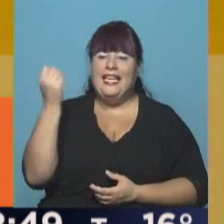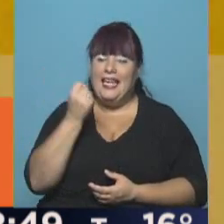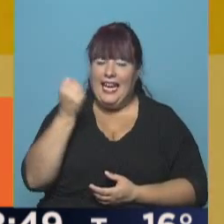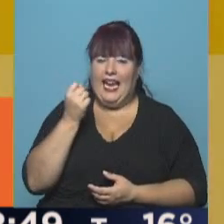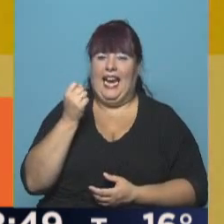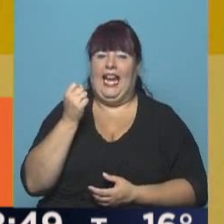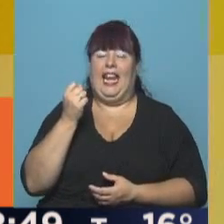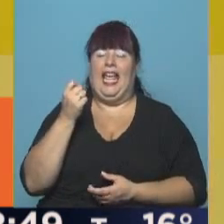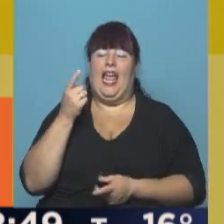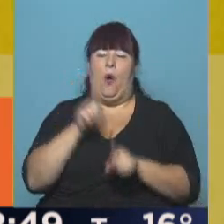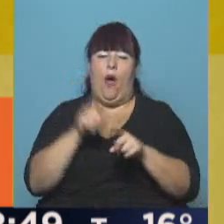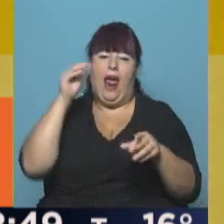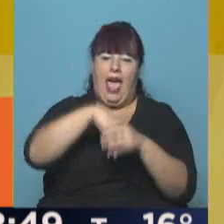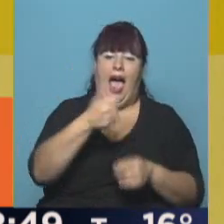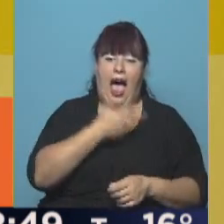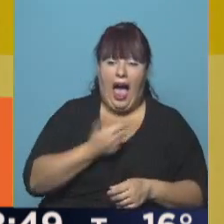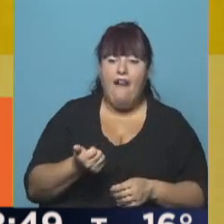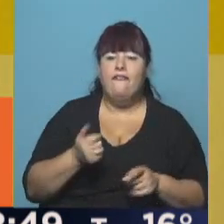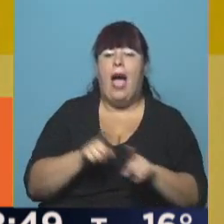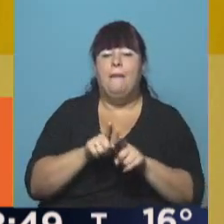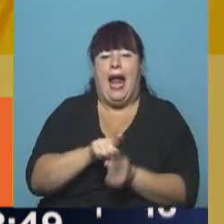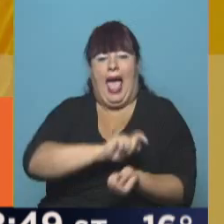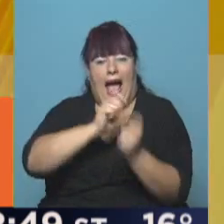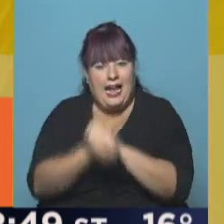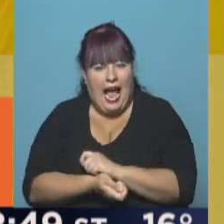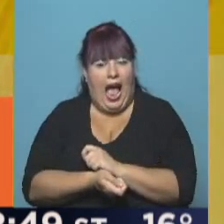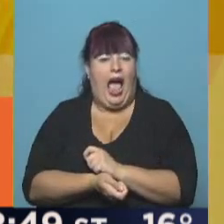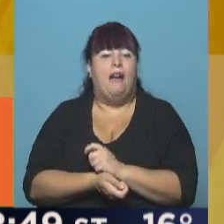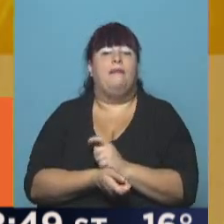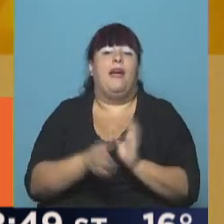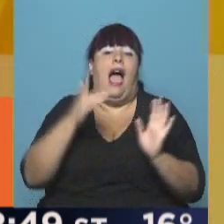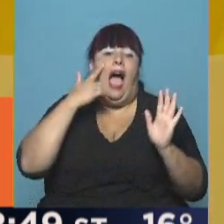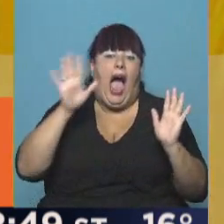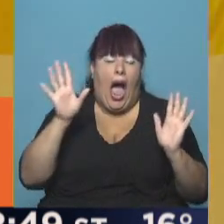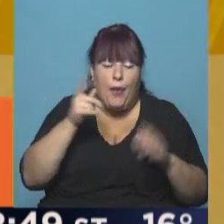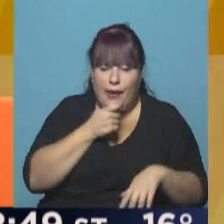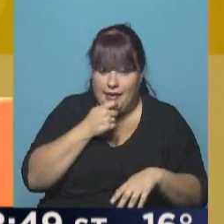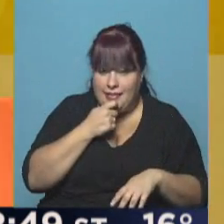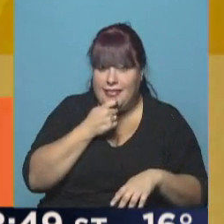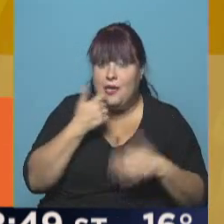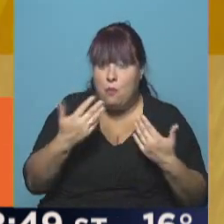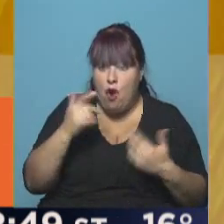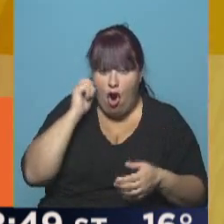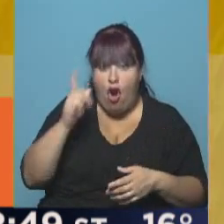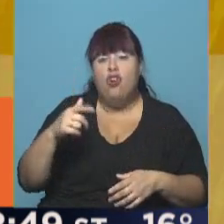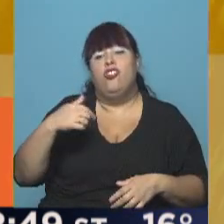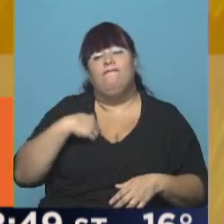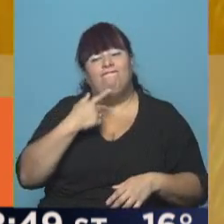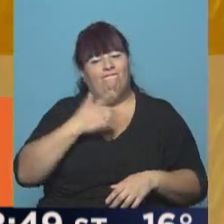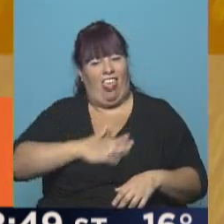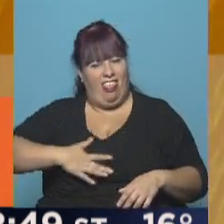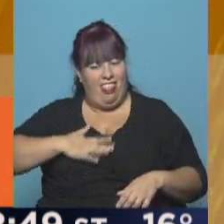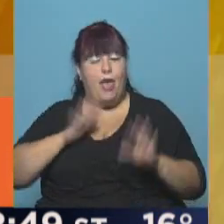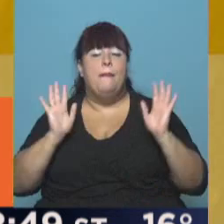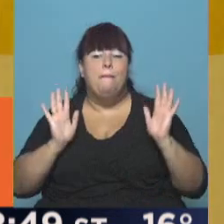intentó ingresar en la AFA como un cambio, como una renovación. Habría que ver si esto esto se hubiese producido. Yo tengo algunas dudas, pero